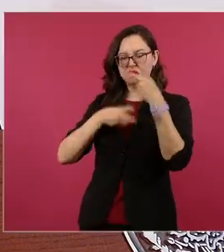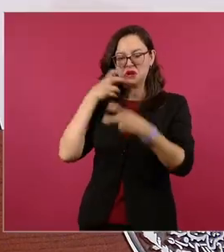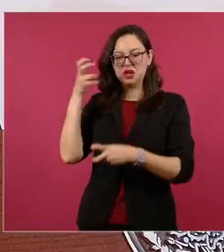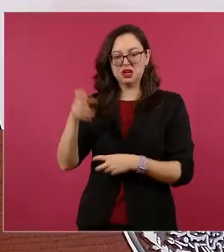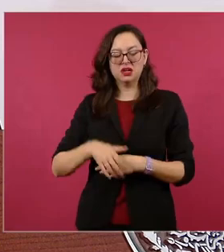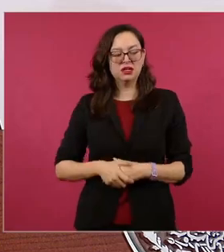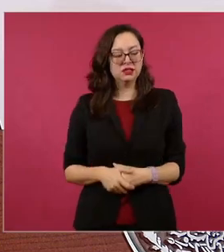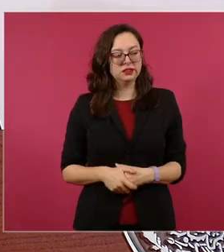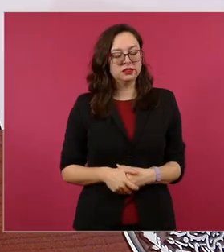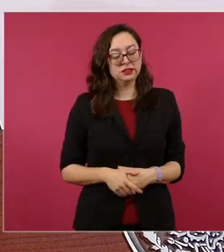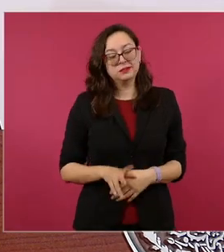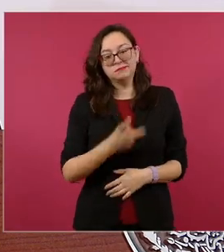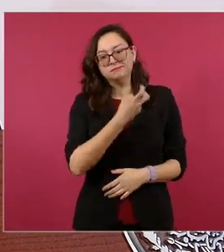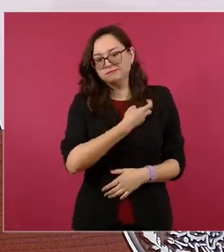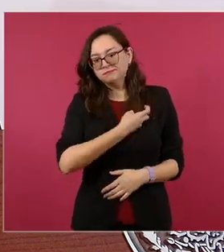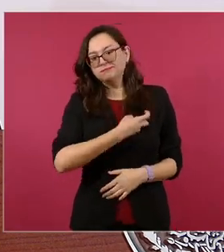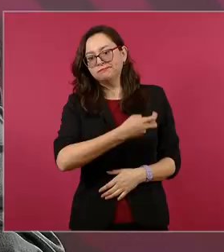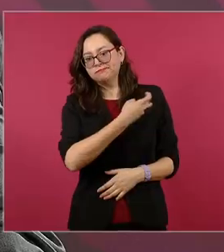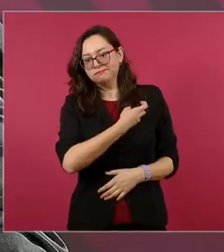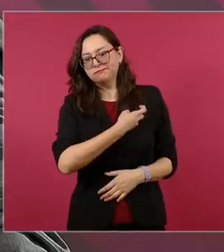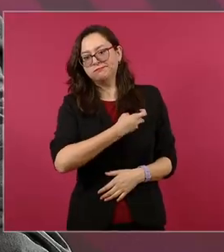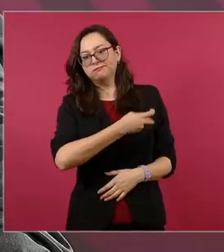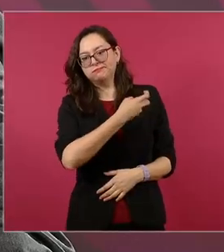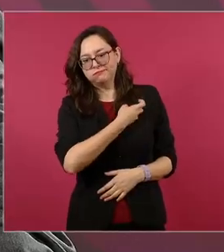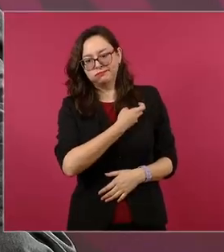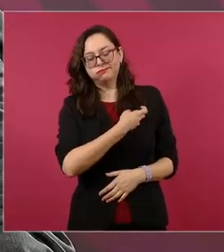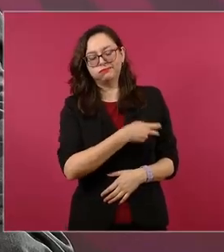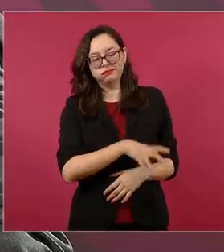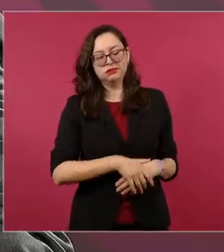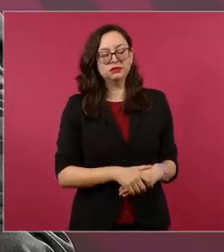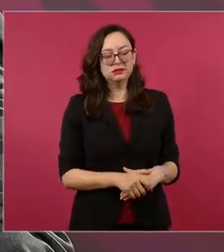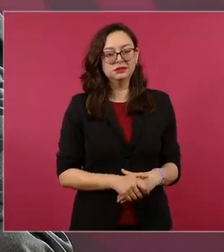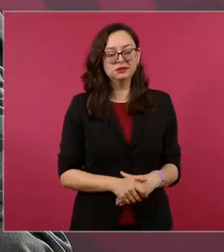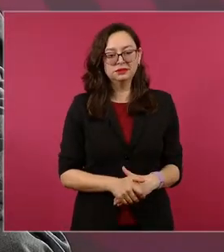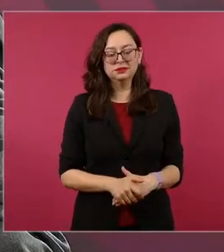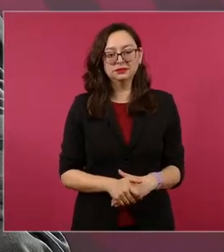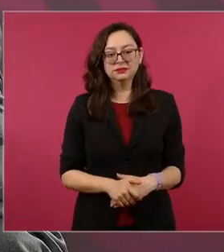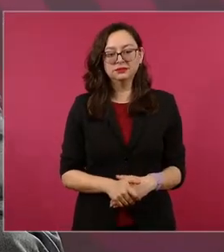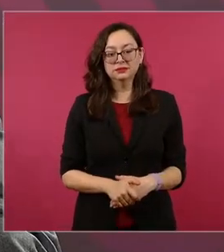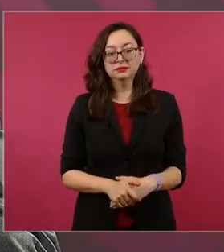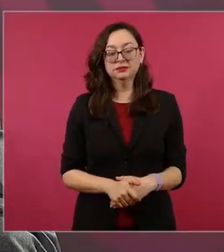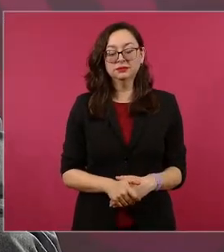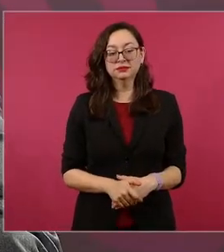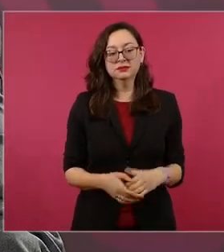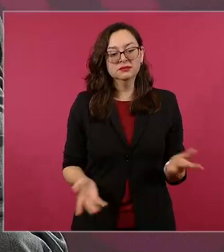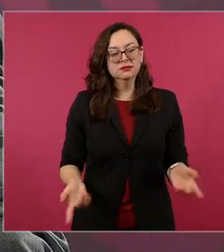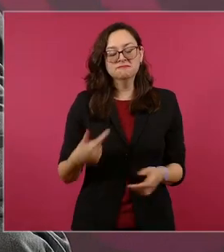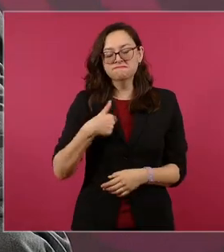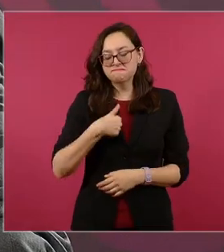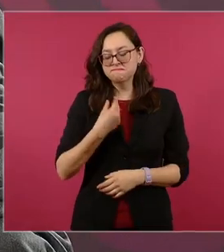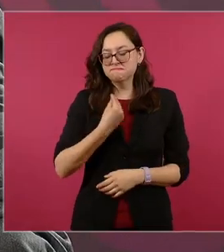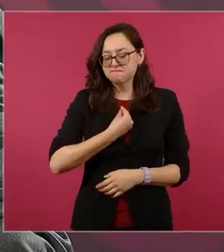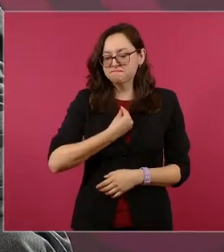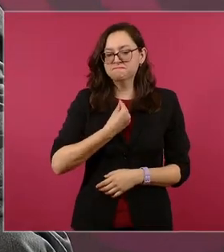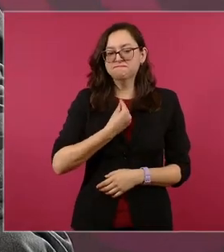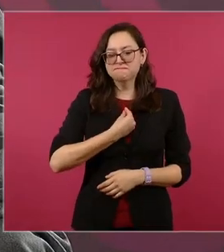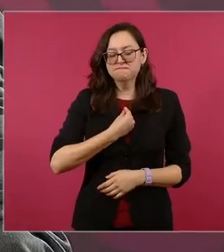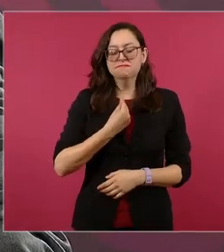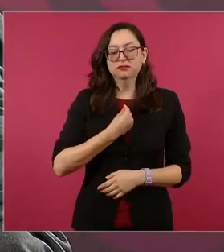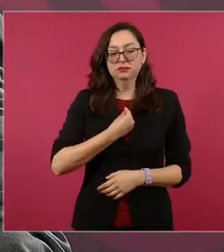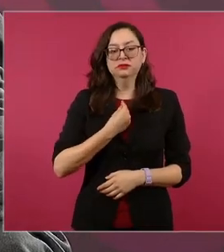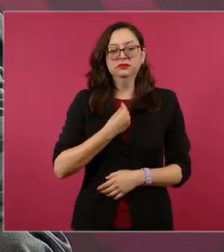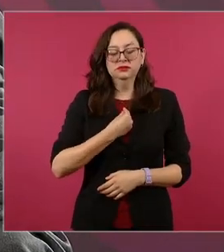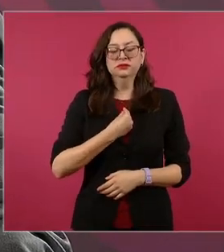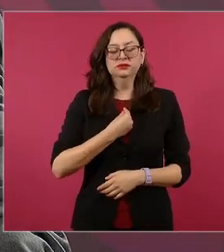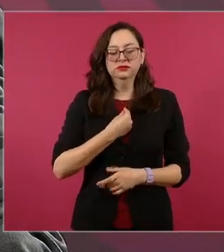y yo he logrado con el tiempo ir superando todo eso, porque también he